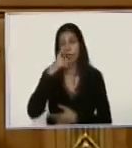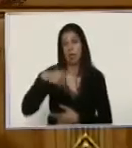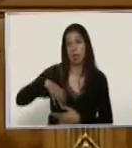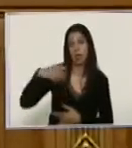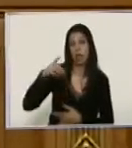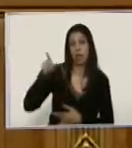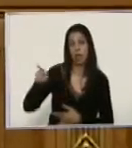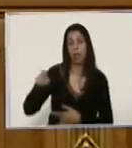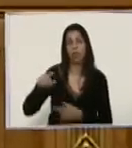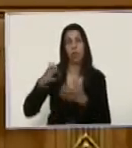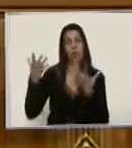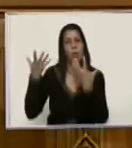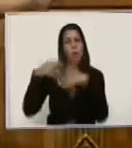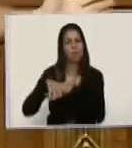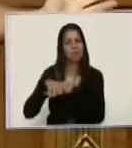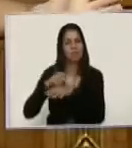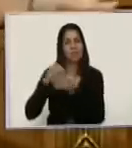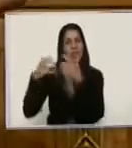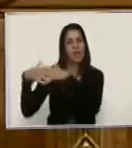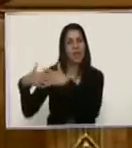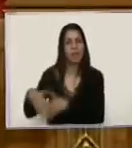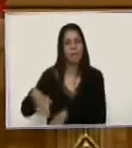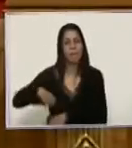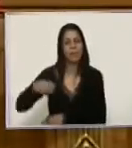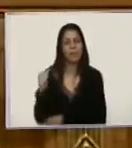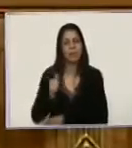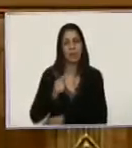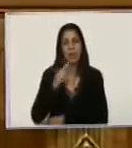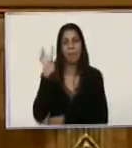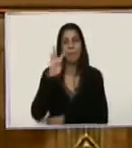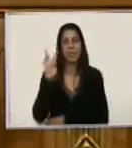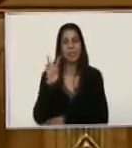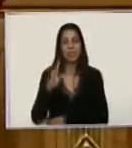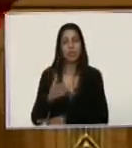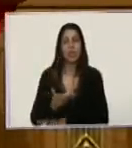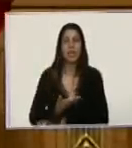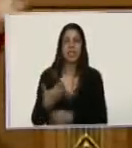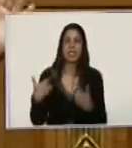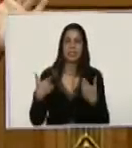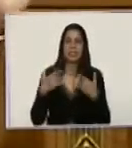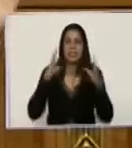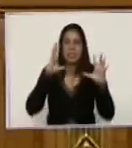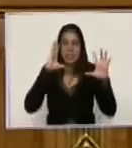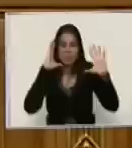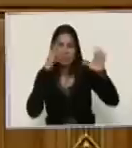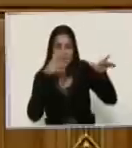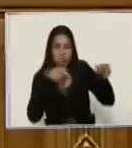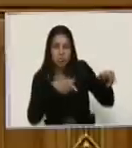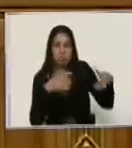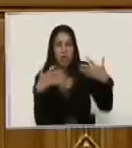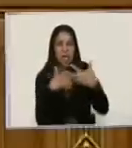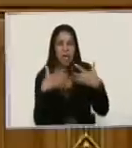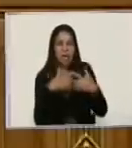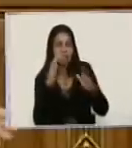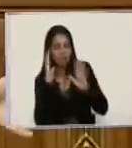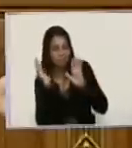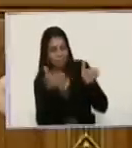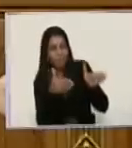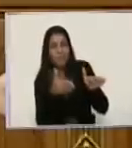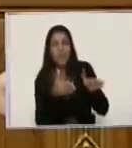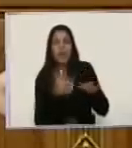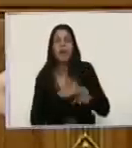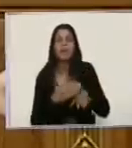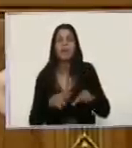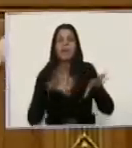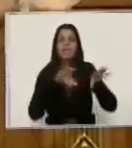de lleno, todos los servicios de inteligencia. Venezuela está viviendo, es el epicentro de una guerra fría, por el control del